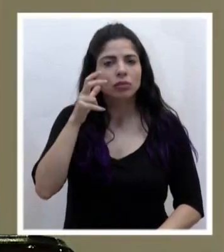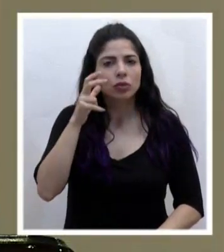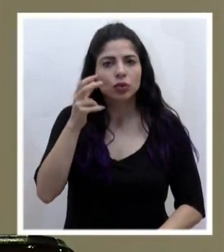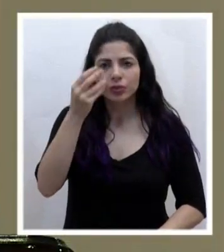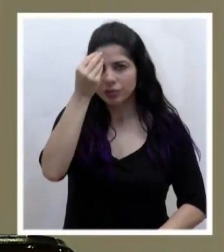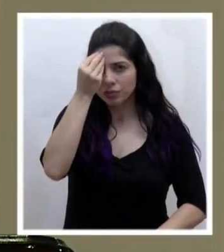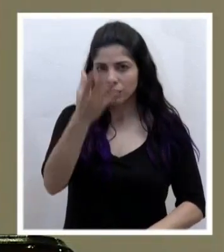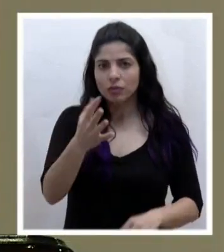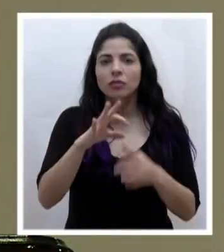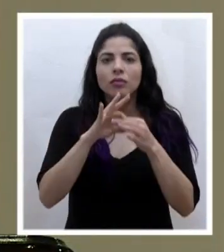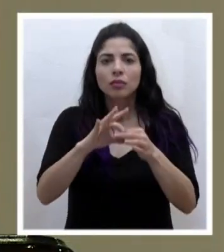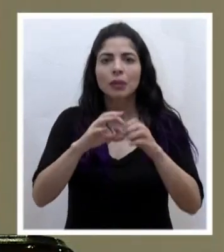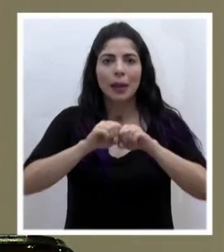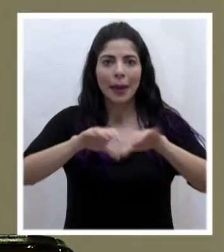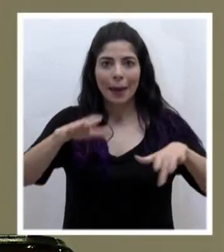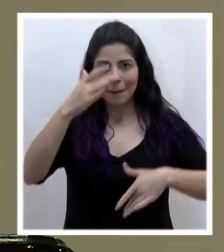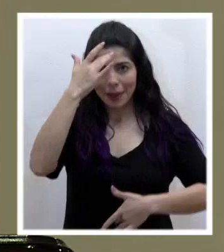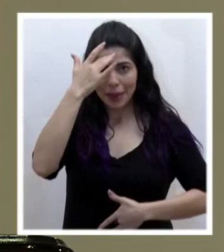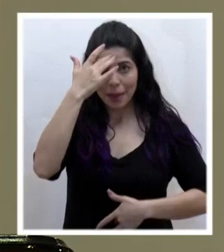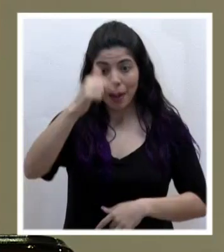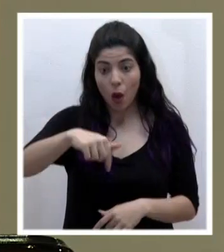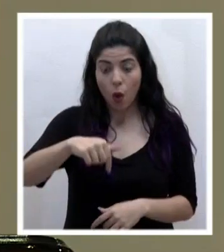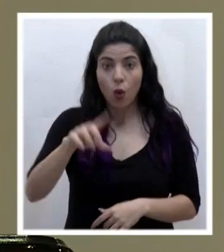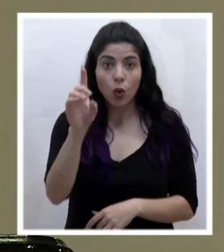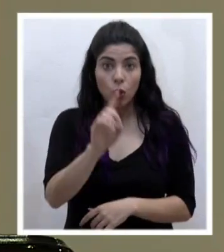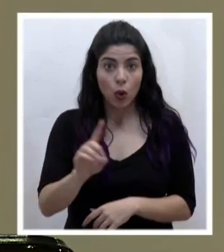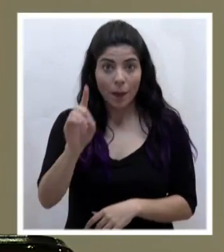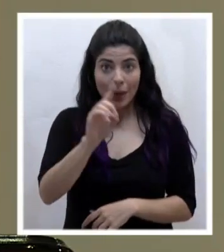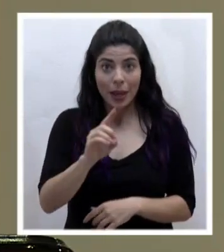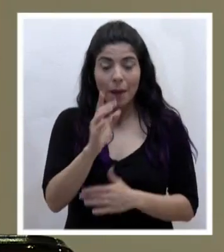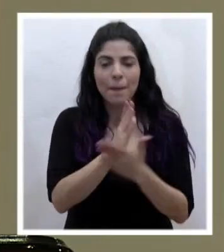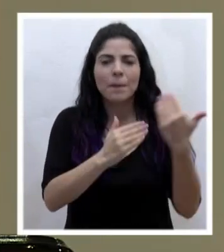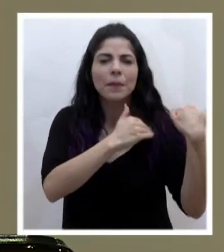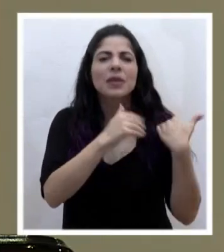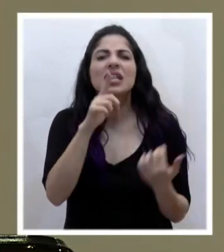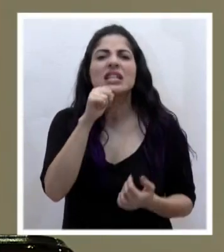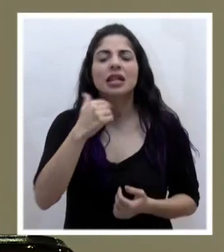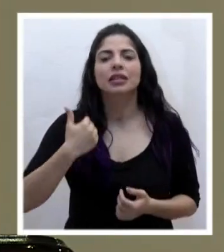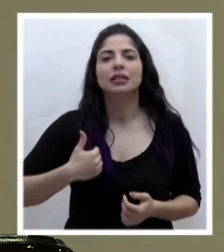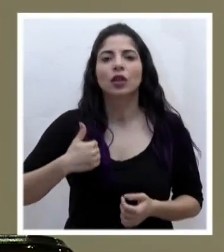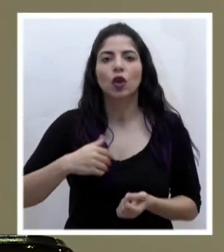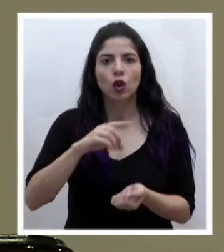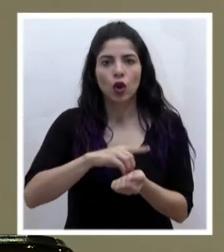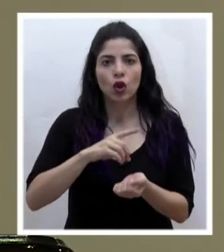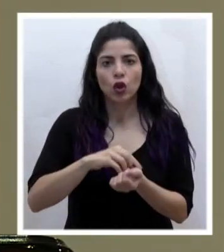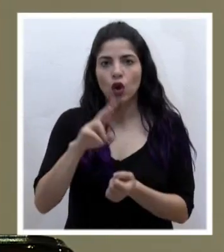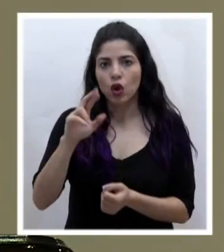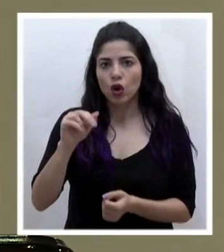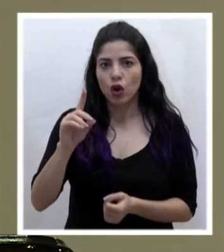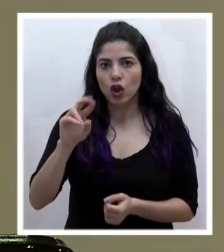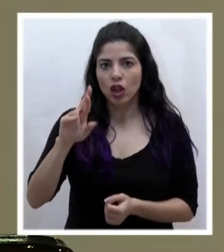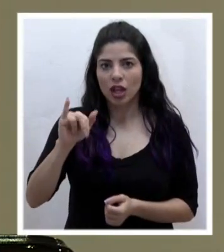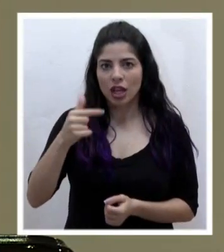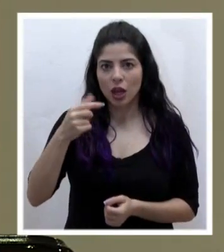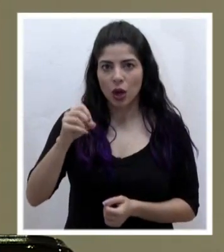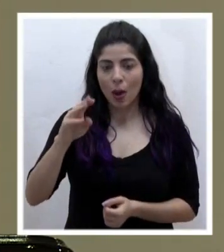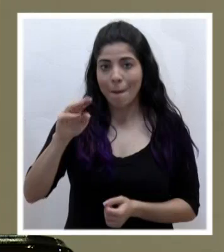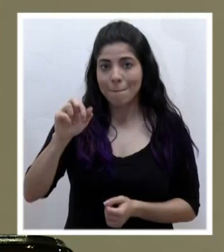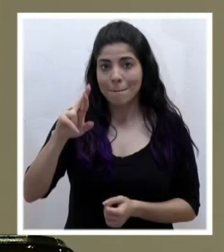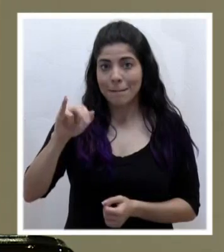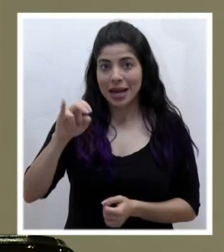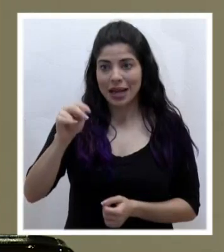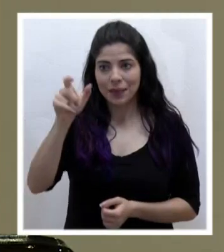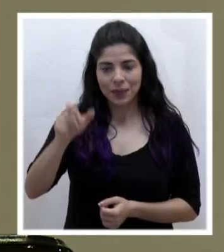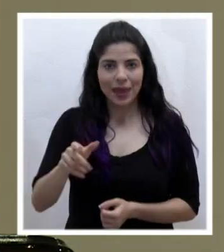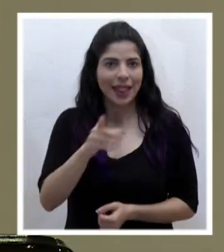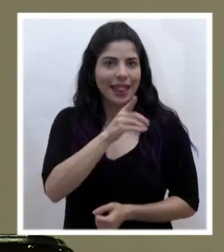el reporte epidemiológico para hoy, domingo, por parte del señor, el doctor Rodrigo Marín, quien es el